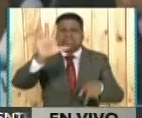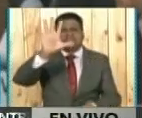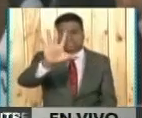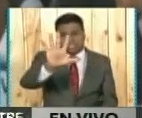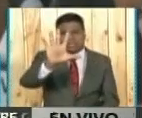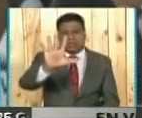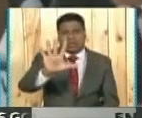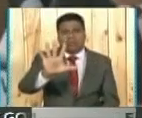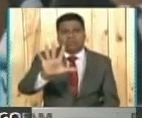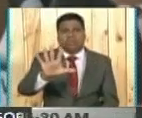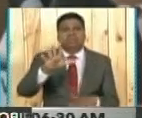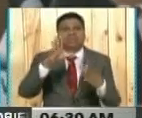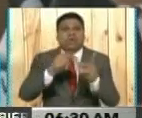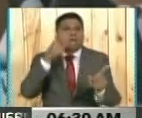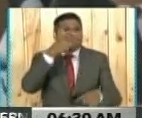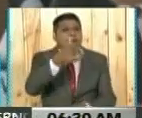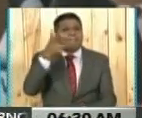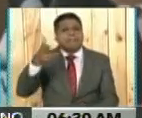1.475 son por homicidio y